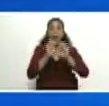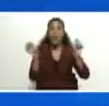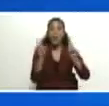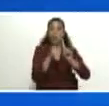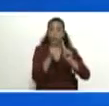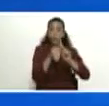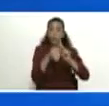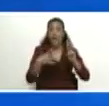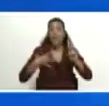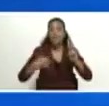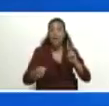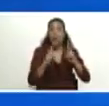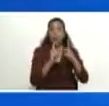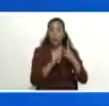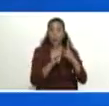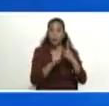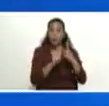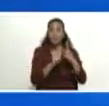educación, a la salud,